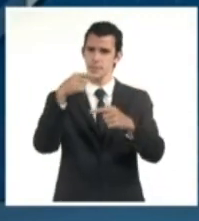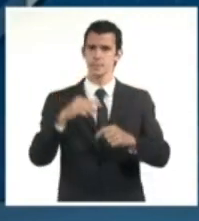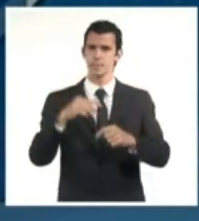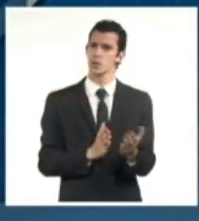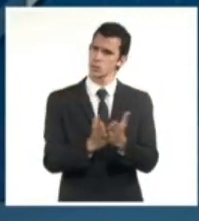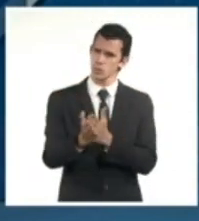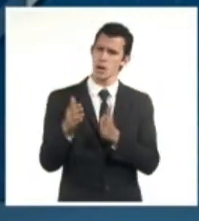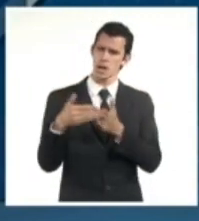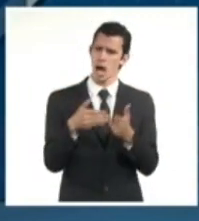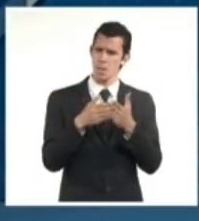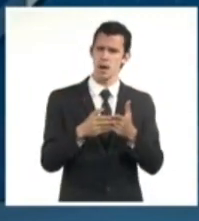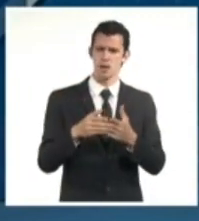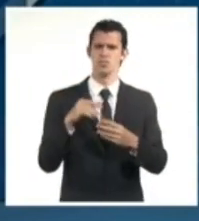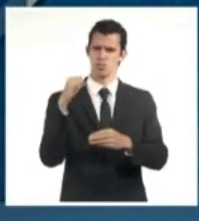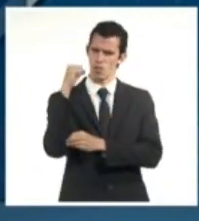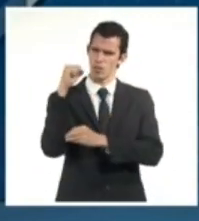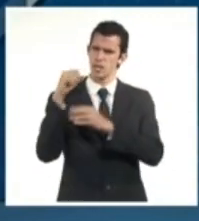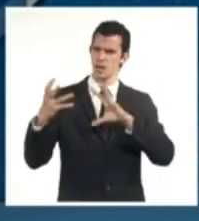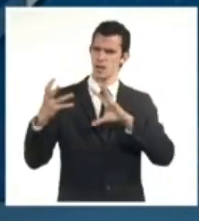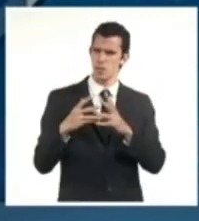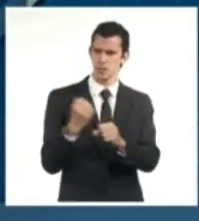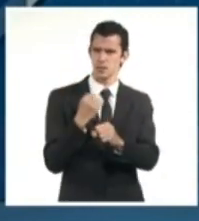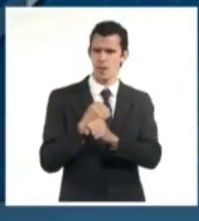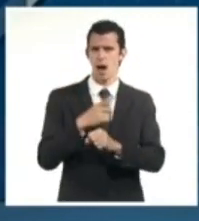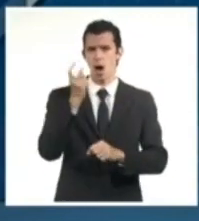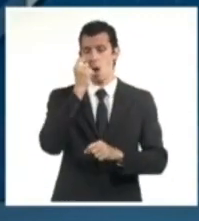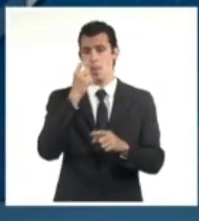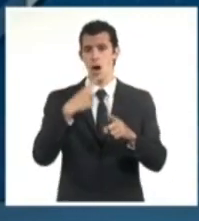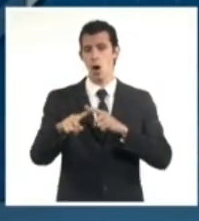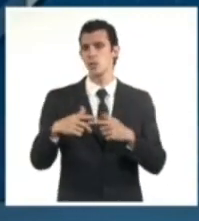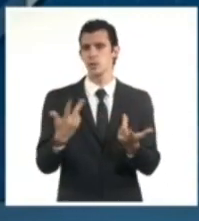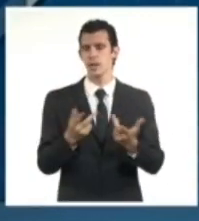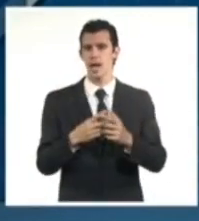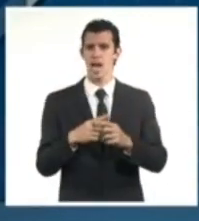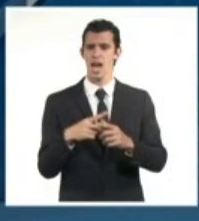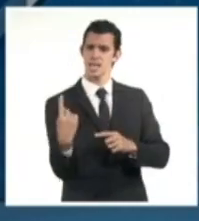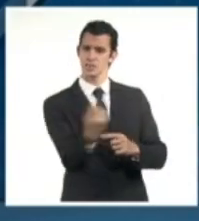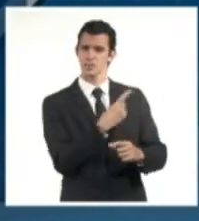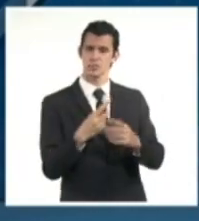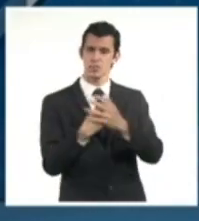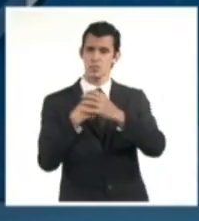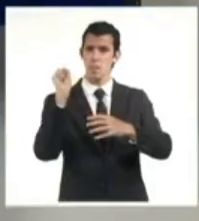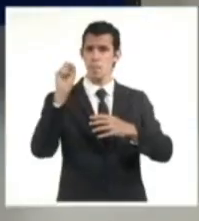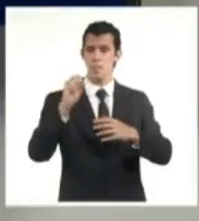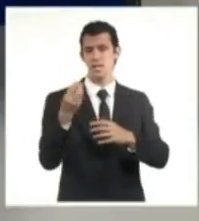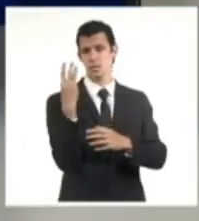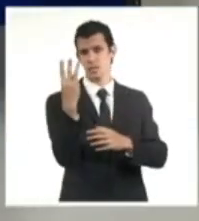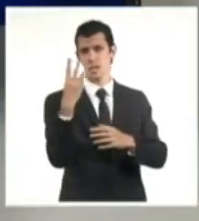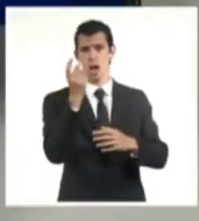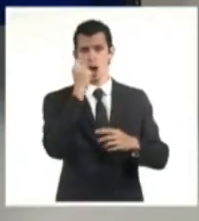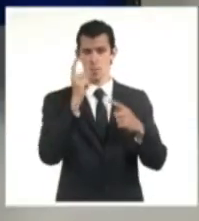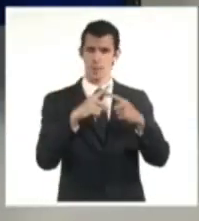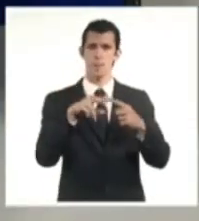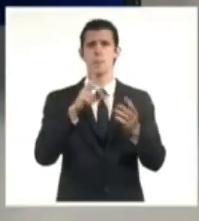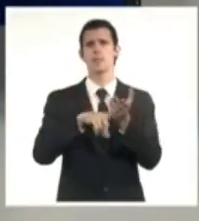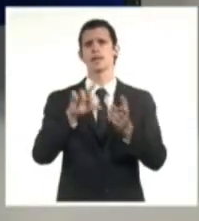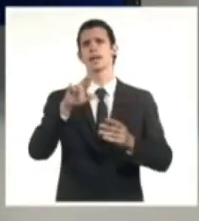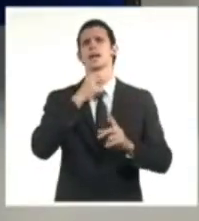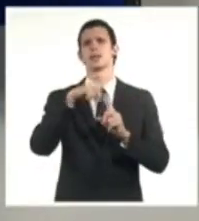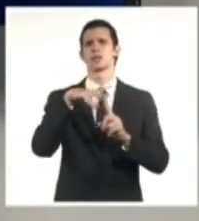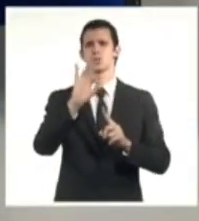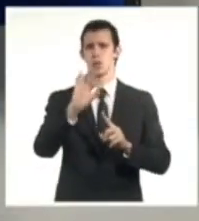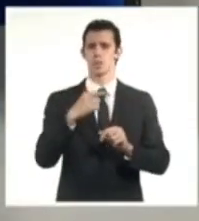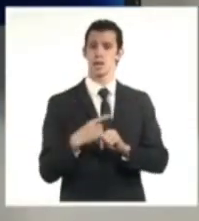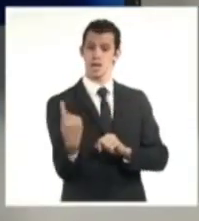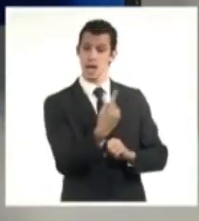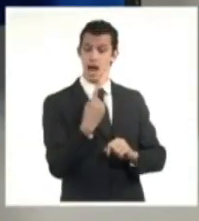potente y hoy tuvo como más destacado a Iván Prieto con 3 imparables e igual cantidad de empujadas. Al cierre del juego, la colega